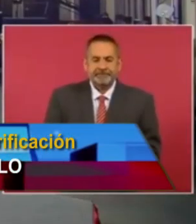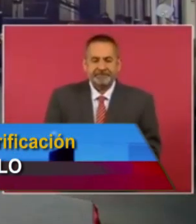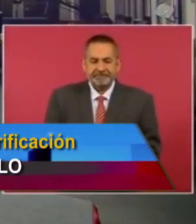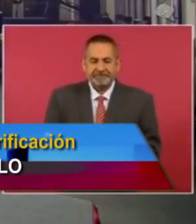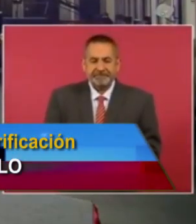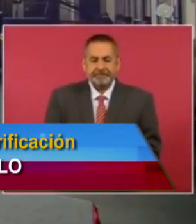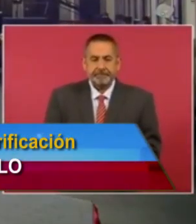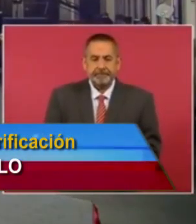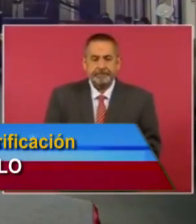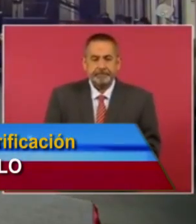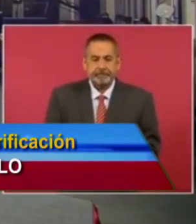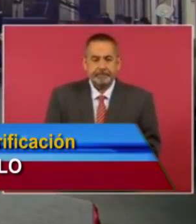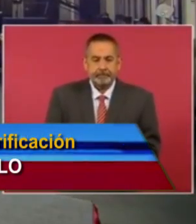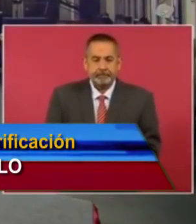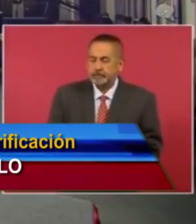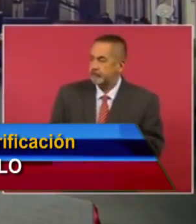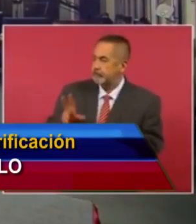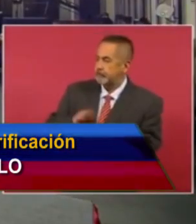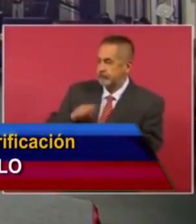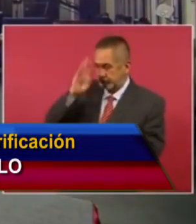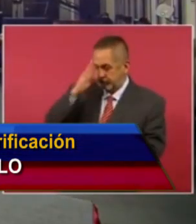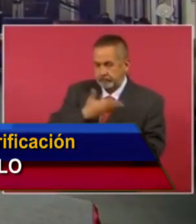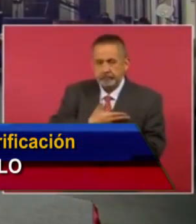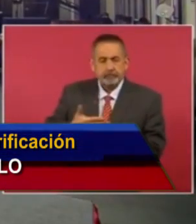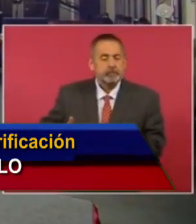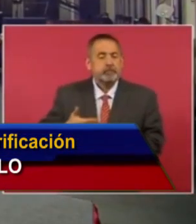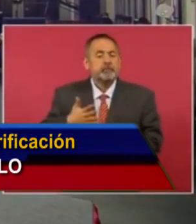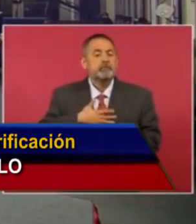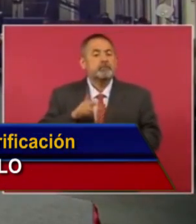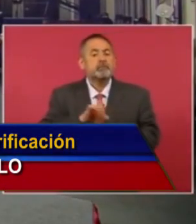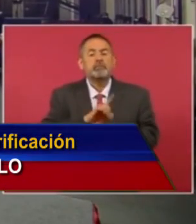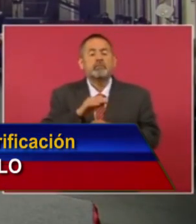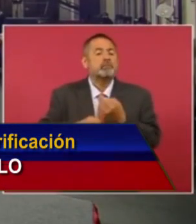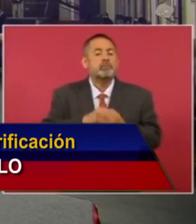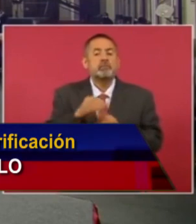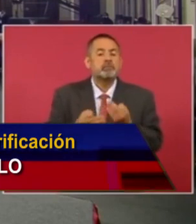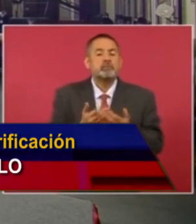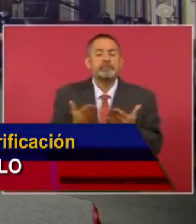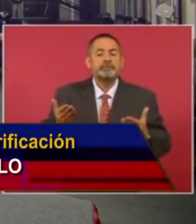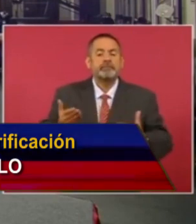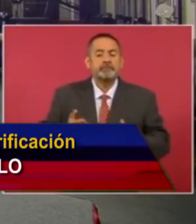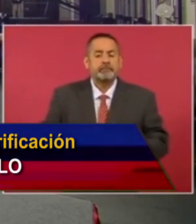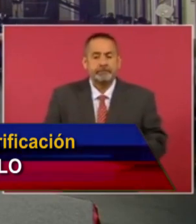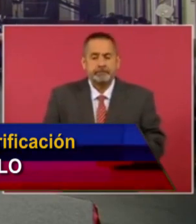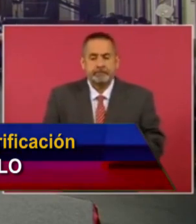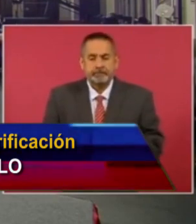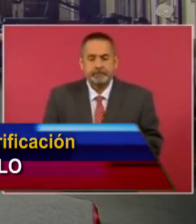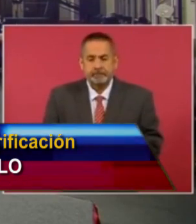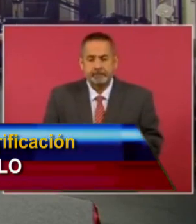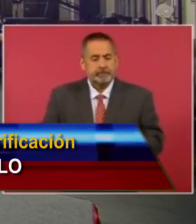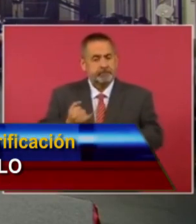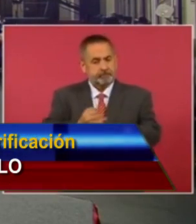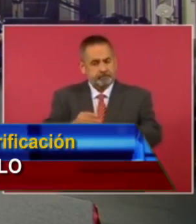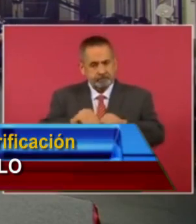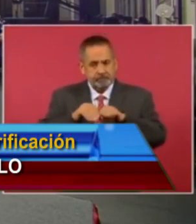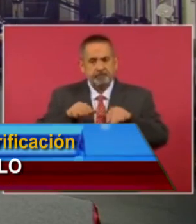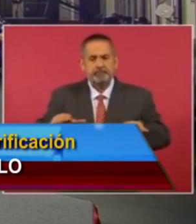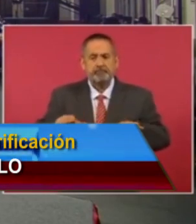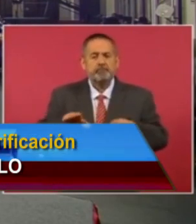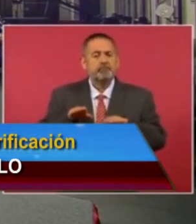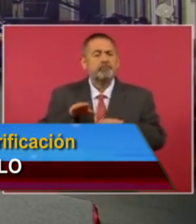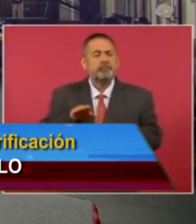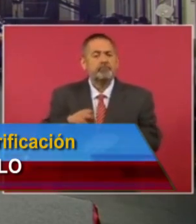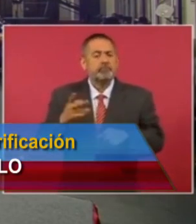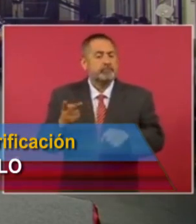la Comisión Federal de Electricidad avanza en el desarrollo de un sistema integral enfocado al trazo electrificado que inicia en la estación